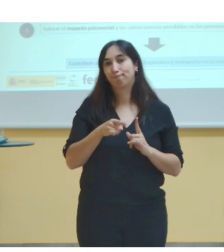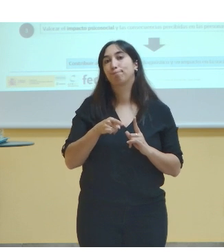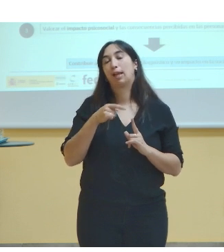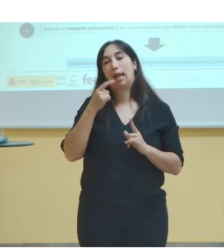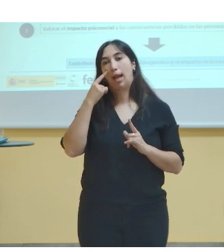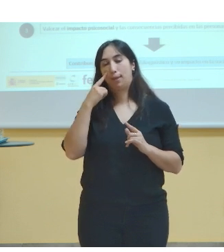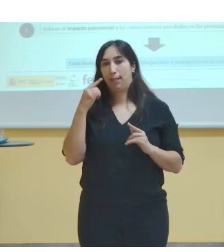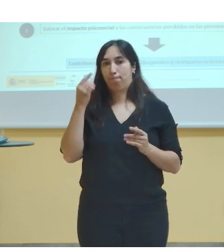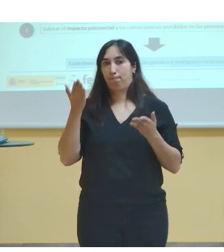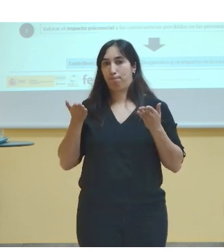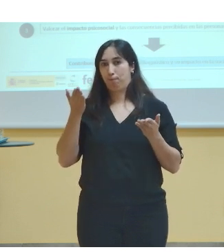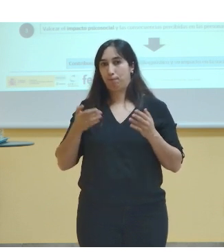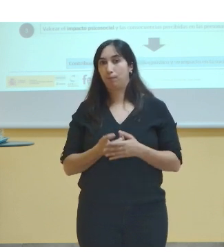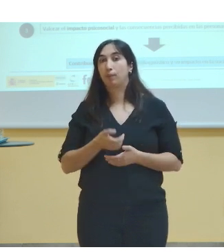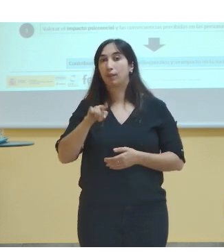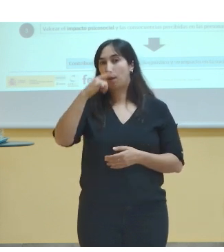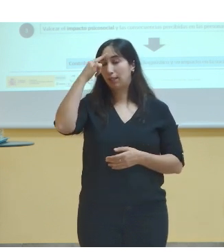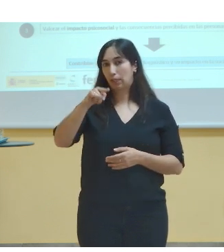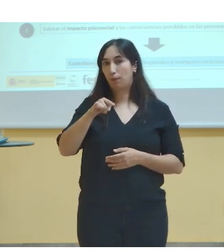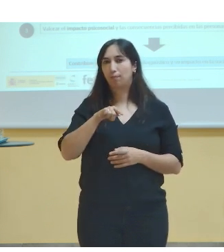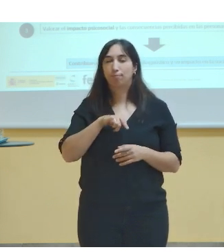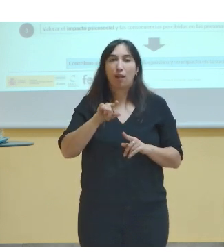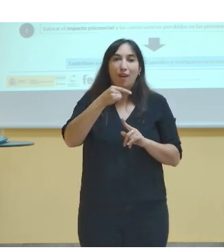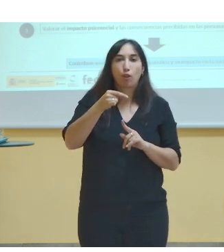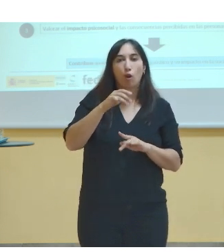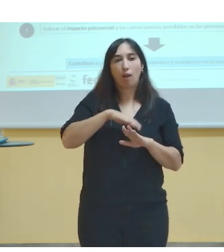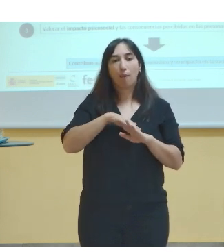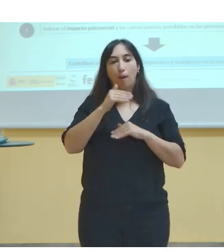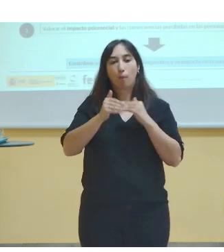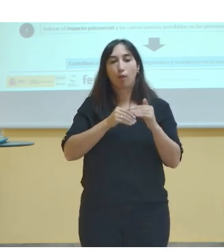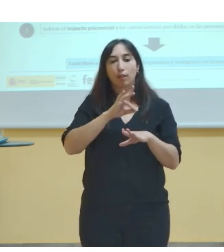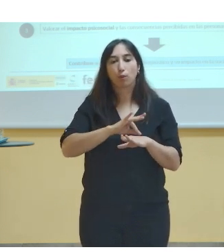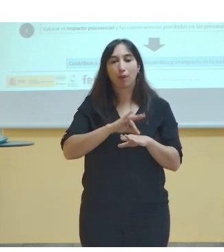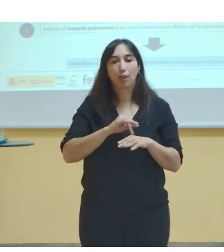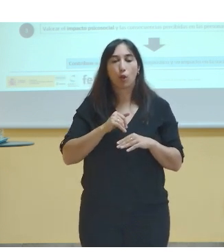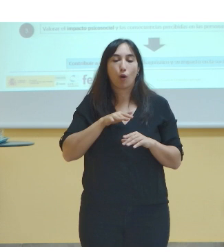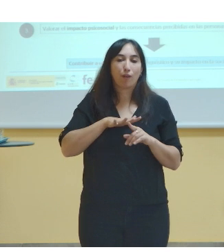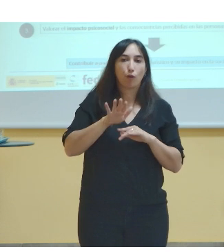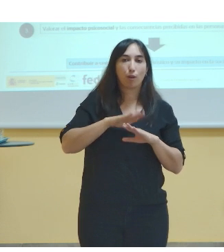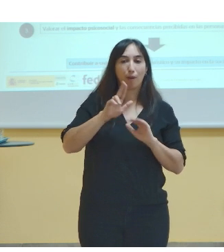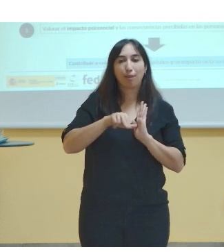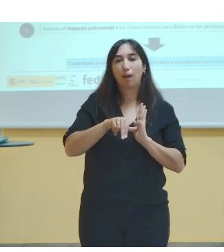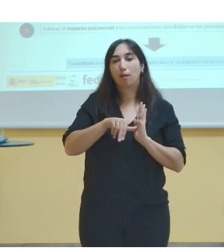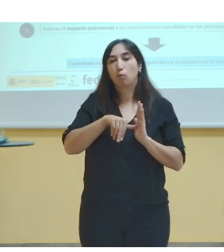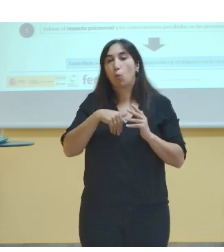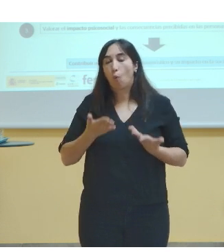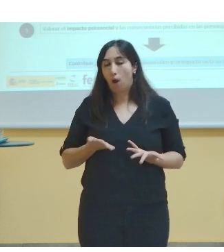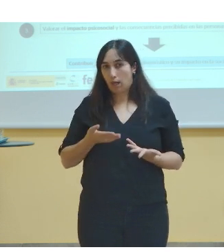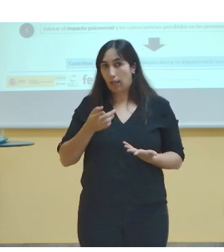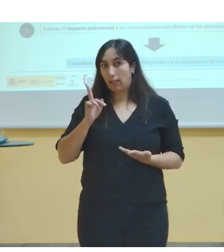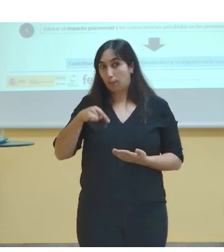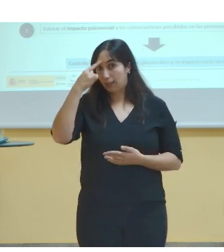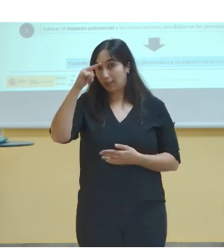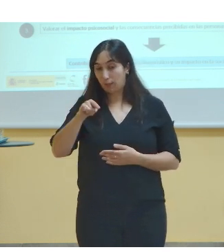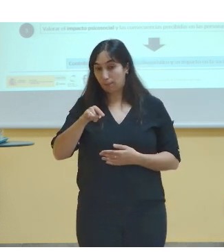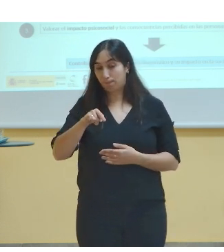preciso. También conocer cuáles son los determinantes o factores del proceso clínico que más están influyendo en que haya un retraso y valorar cuál